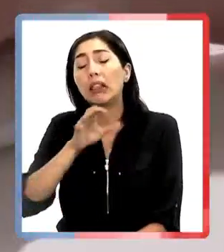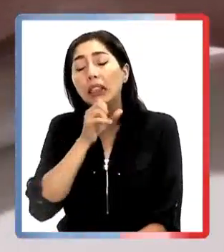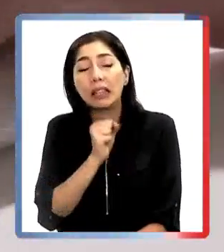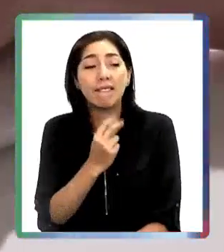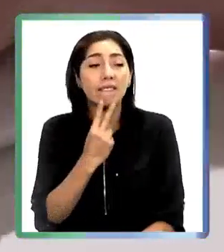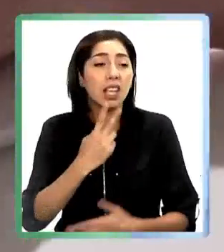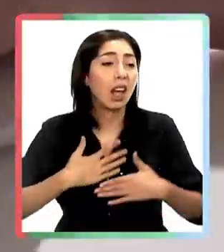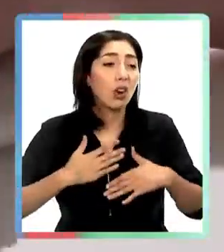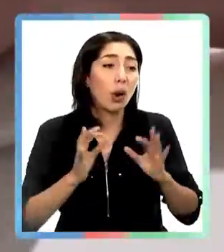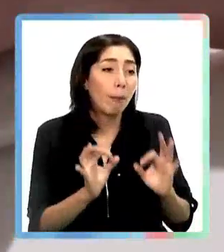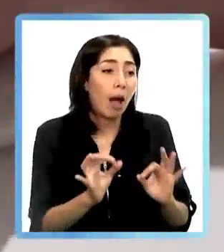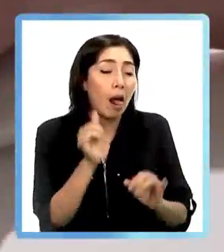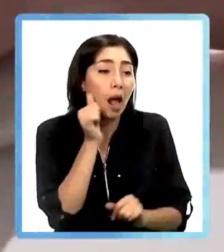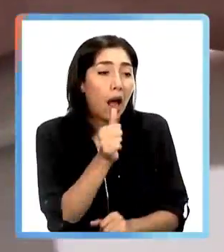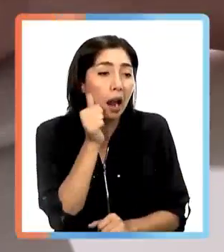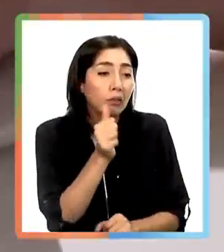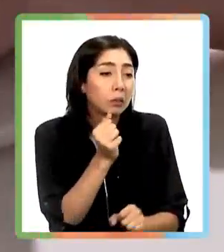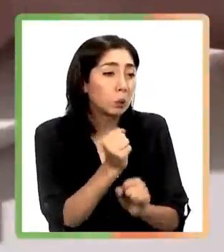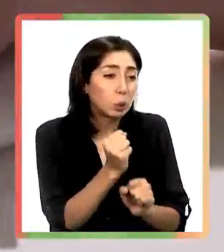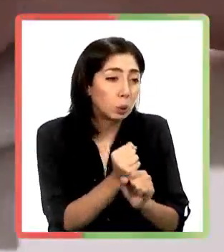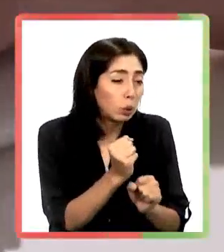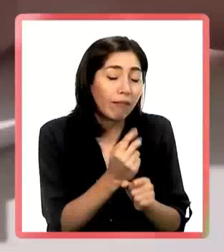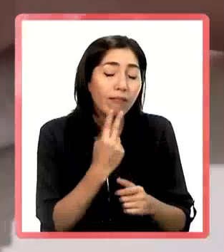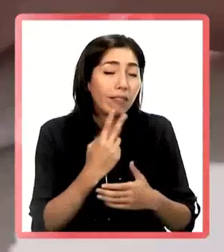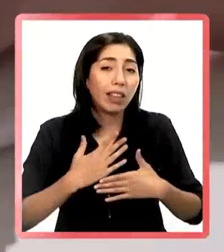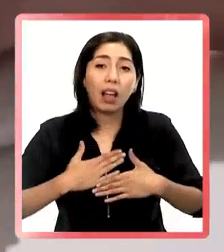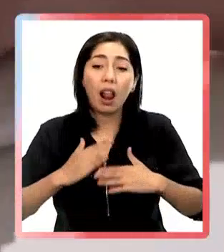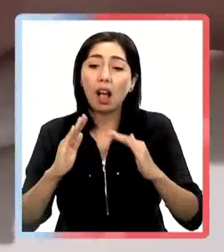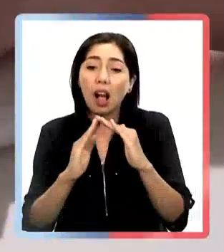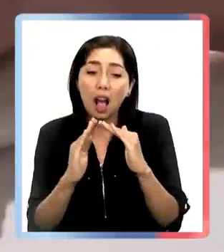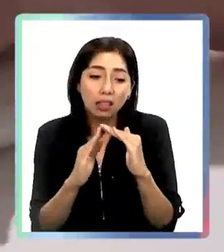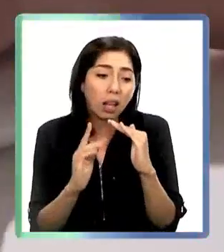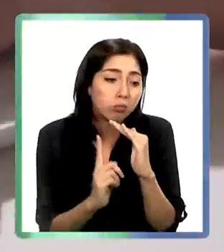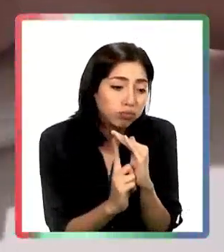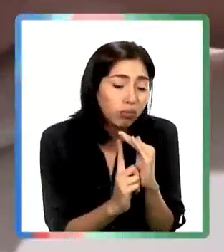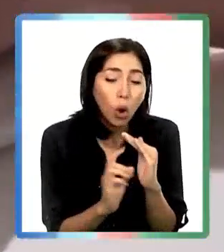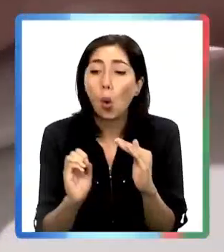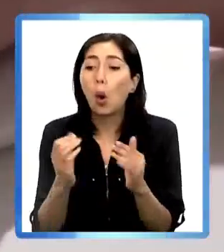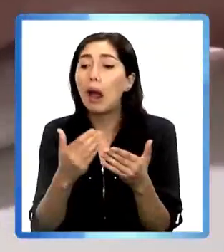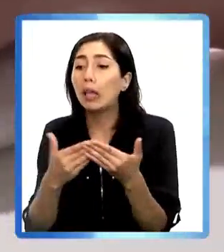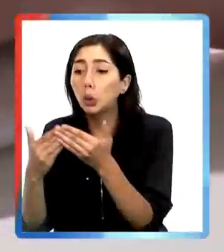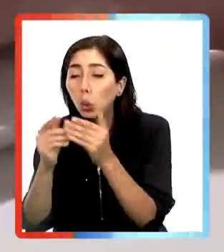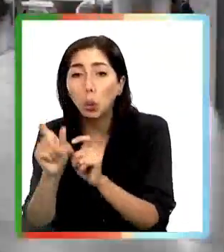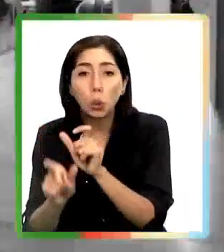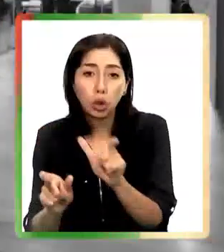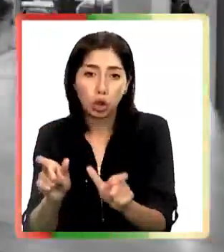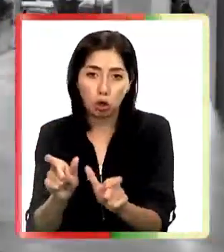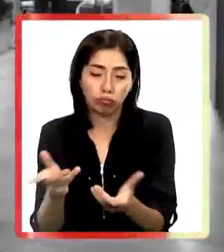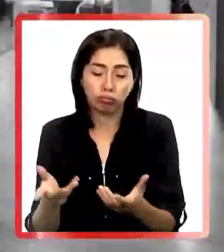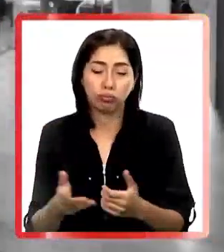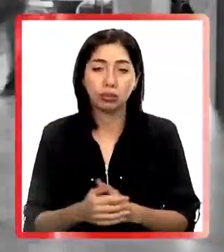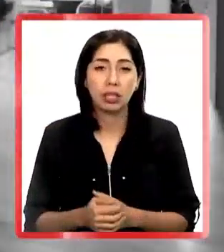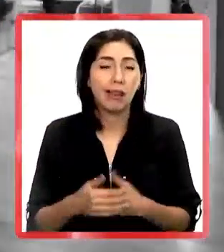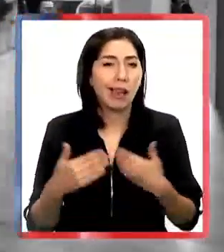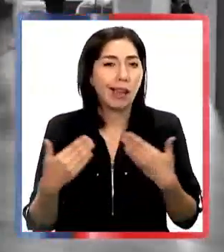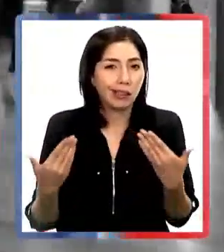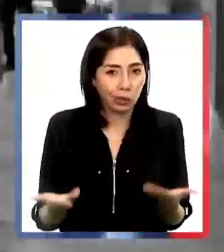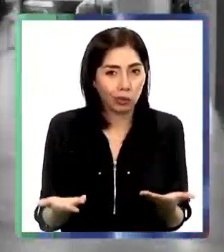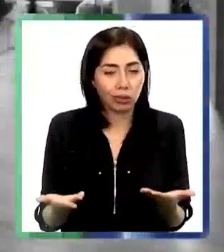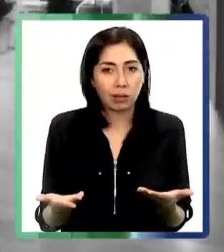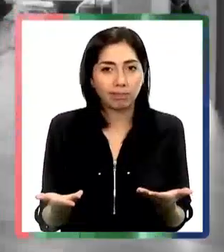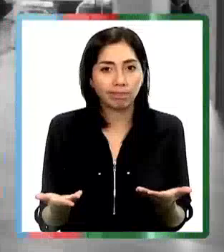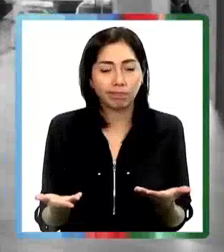vida normal, cotidiana, del trabajo, de la vida de la casa o del estudio en el caso de los niños.